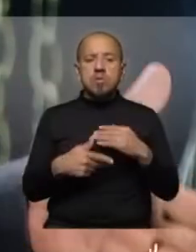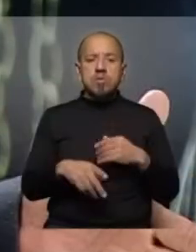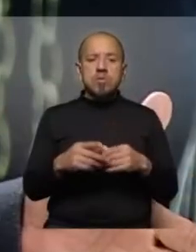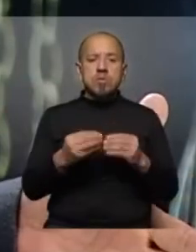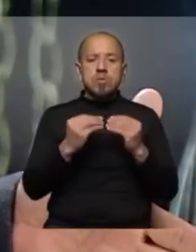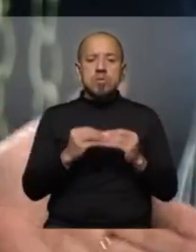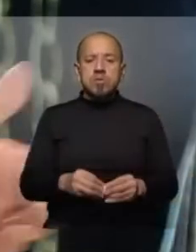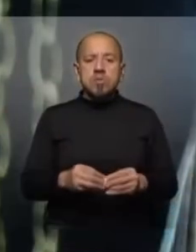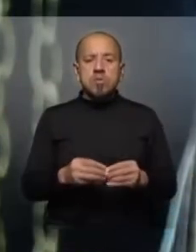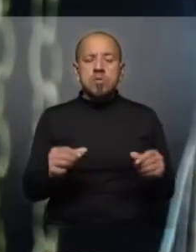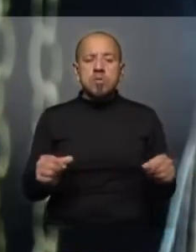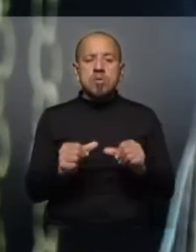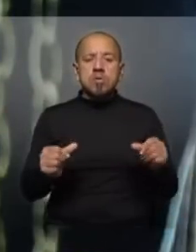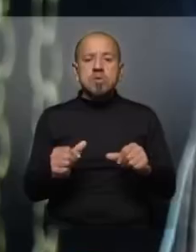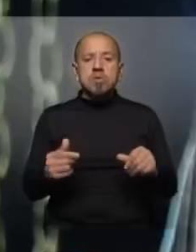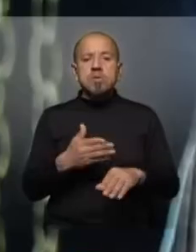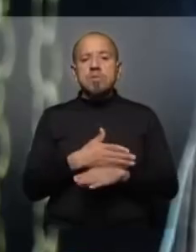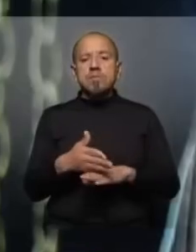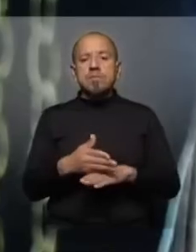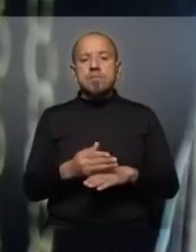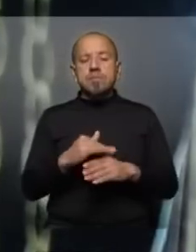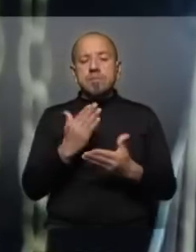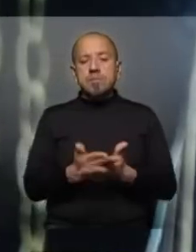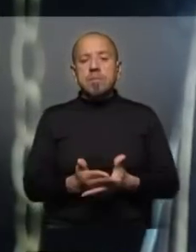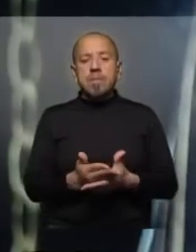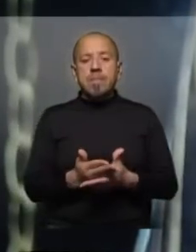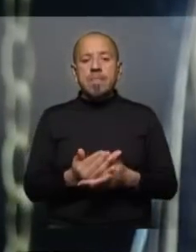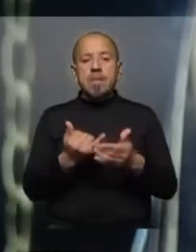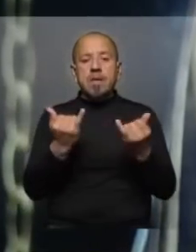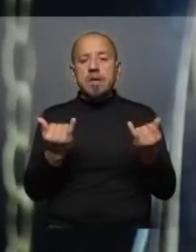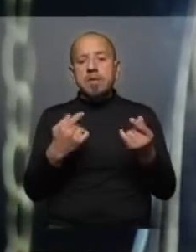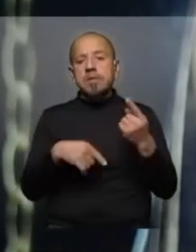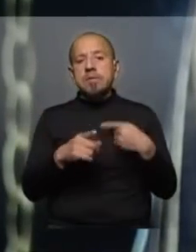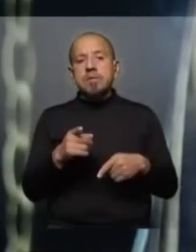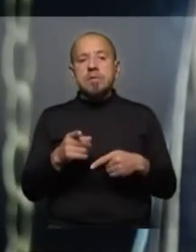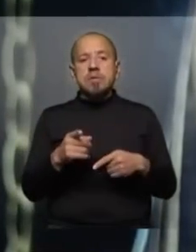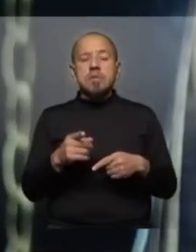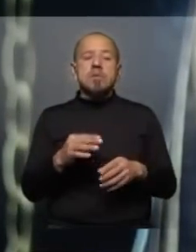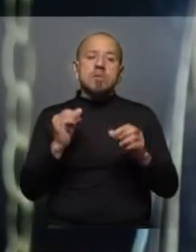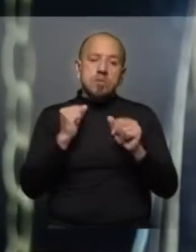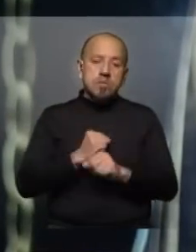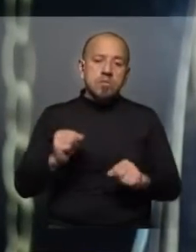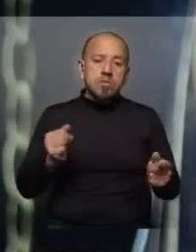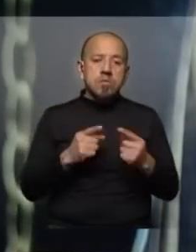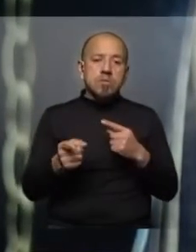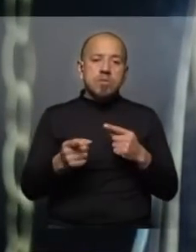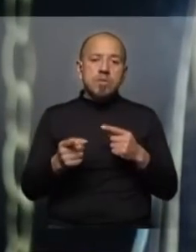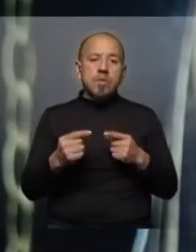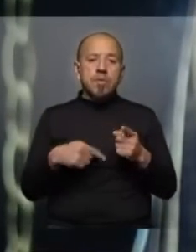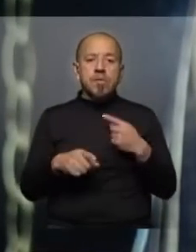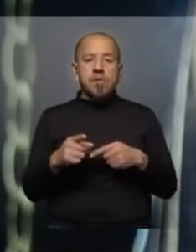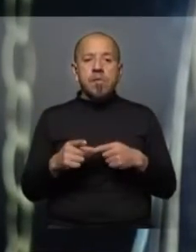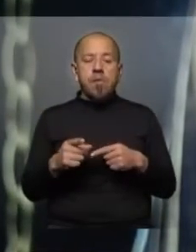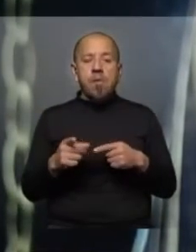cuentas públicas que voy a hacer y luego al final del día El Elegido o la elegida porque por ya es hora de que tengamos